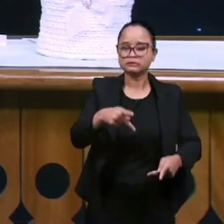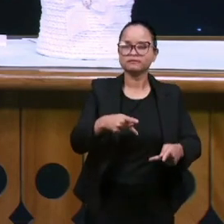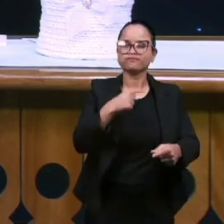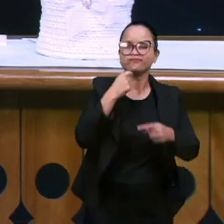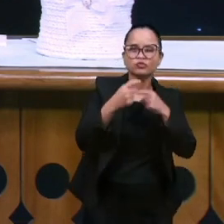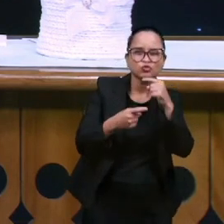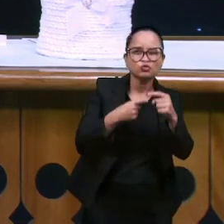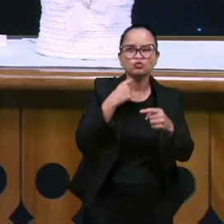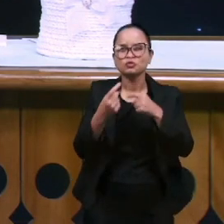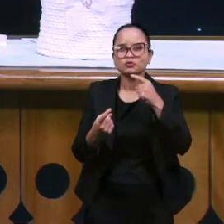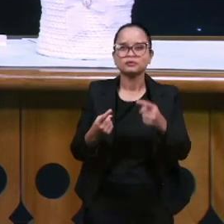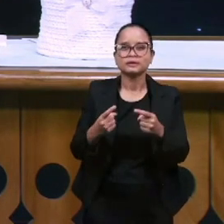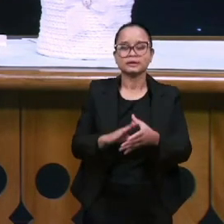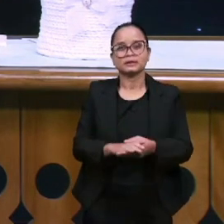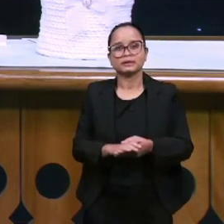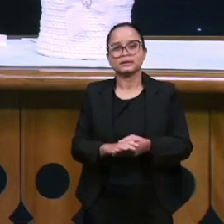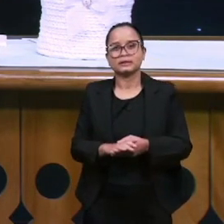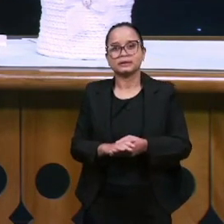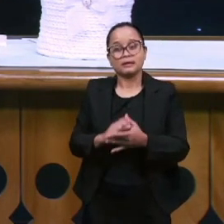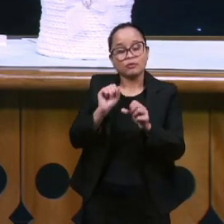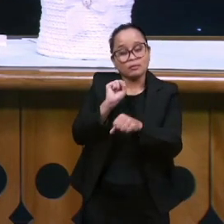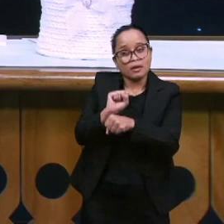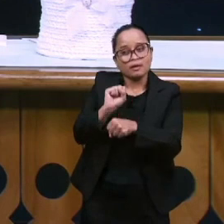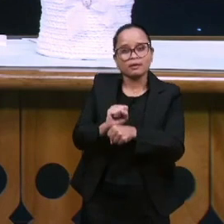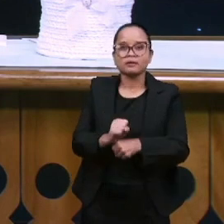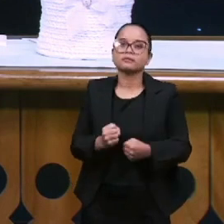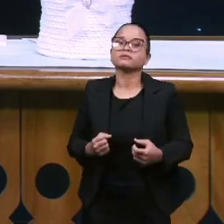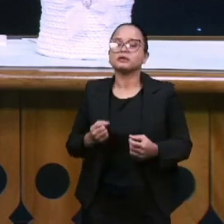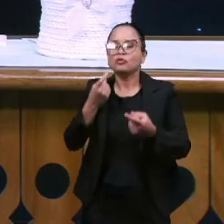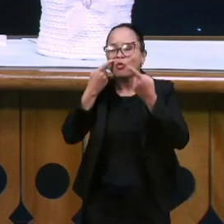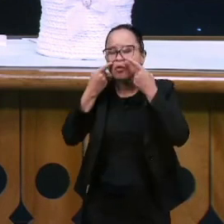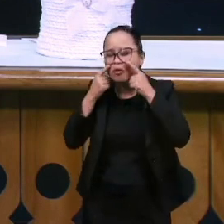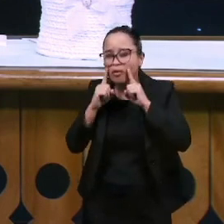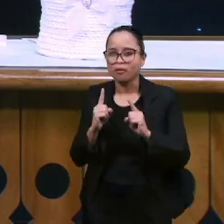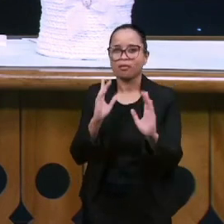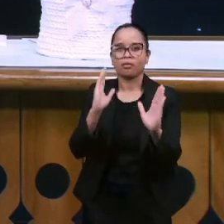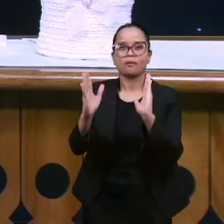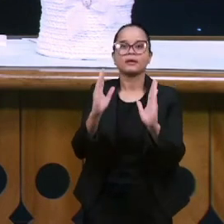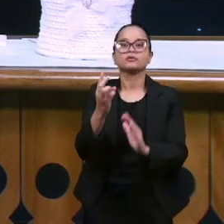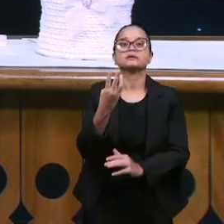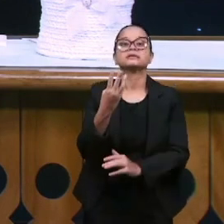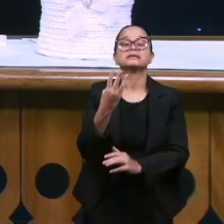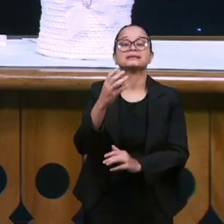algo. Y durante 30 días,